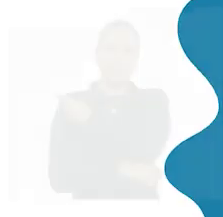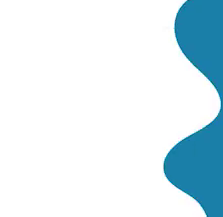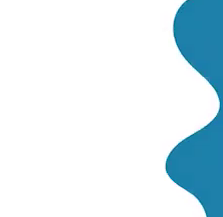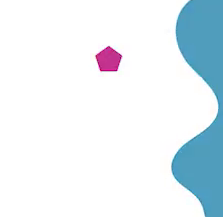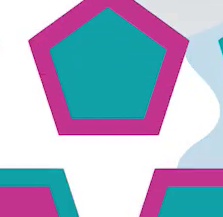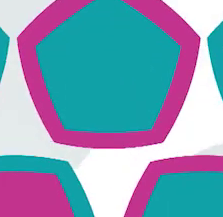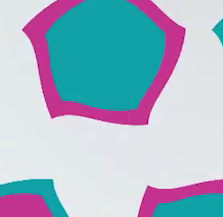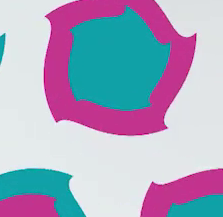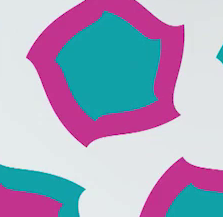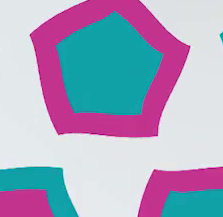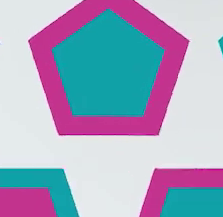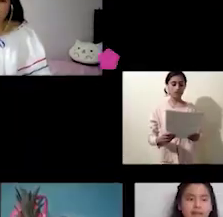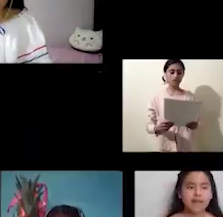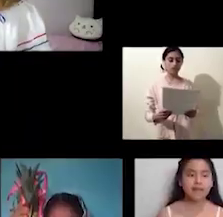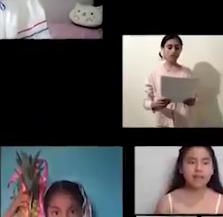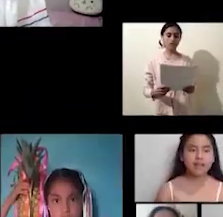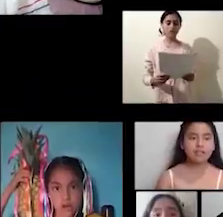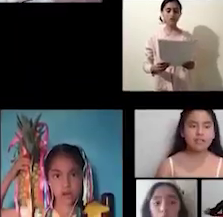aprendeencasa.cep.gov.mx.